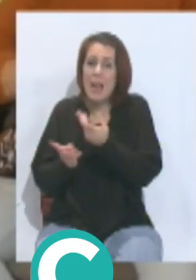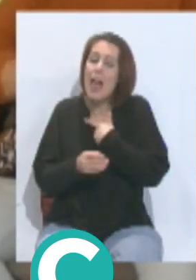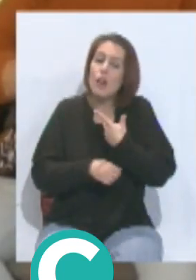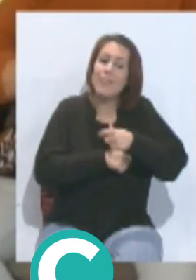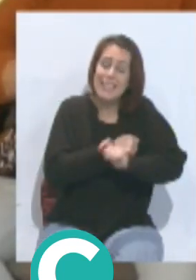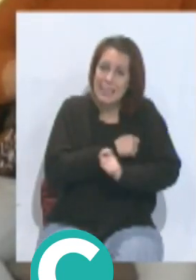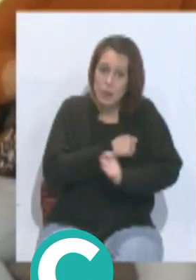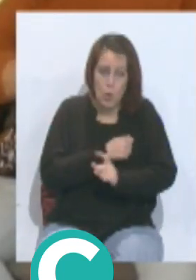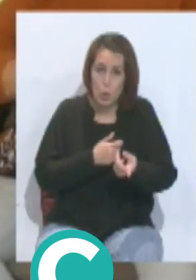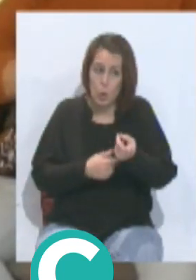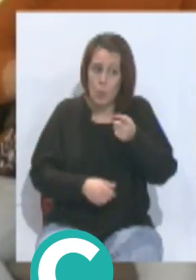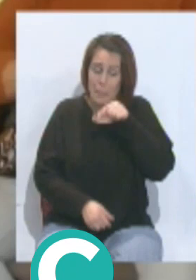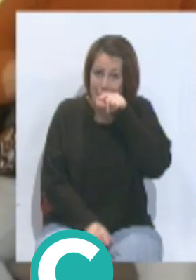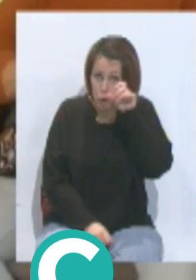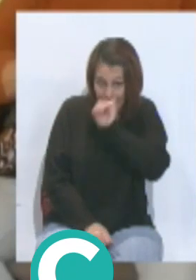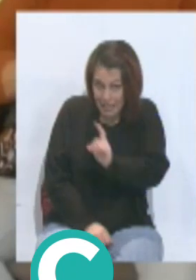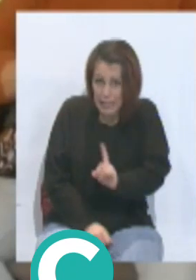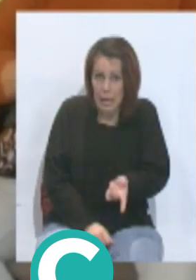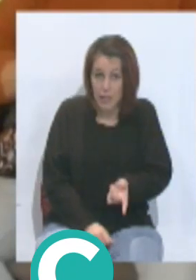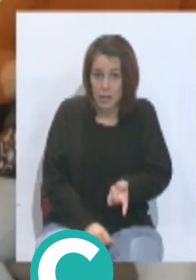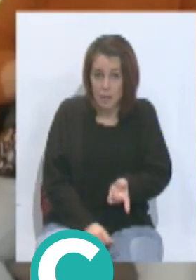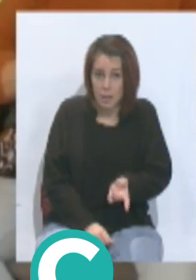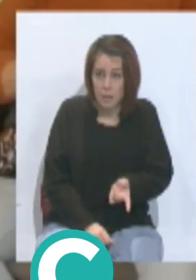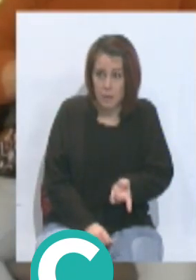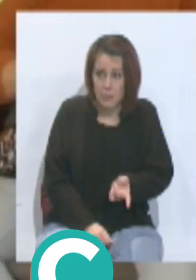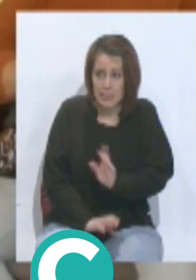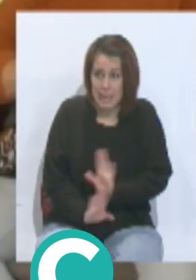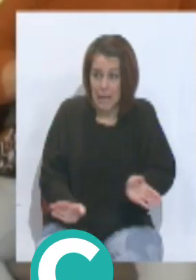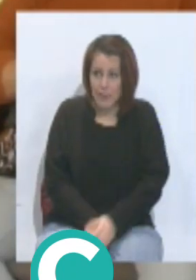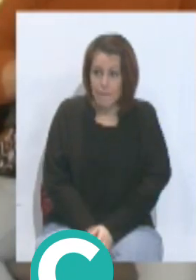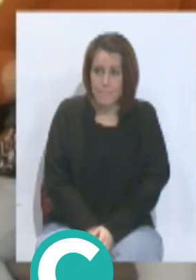los vikingos. Y no van a cantar los pájaros ni nada.